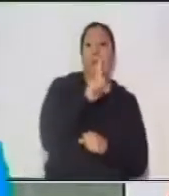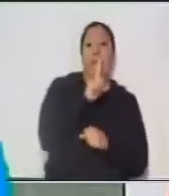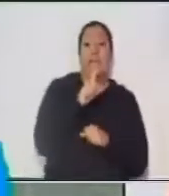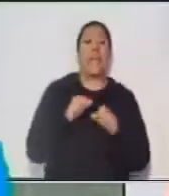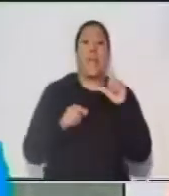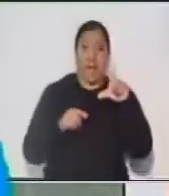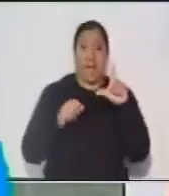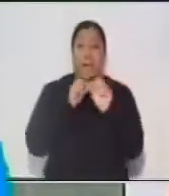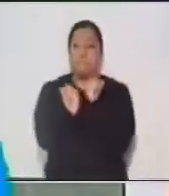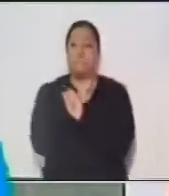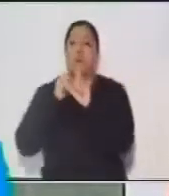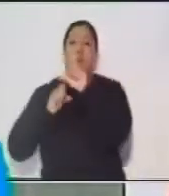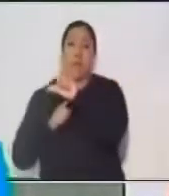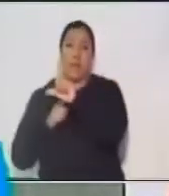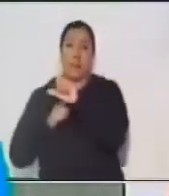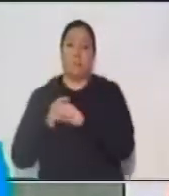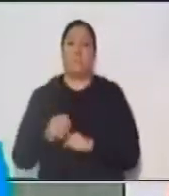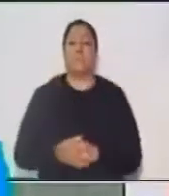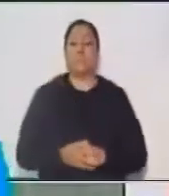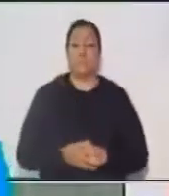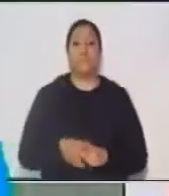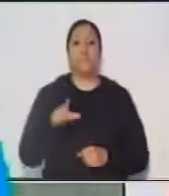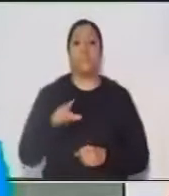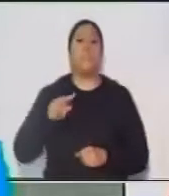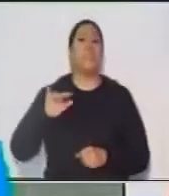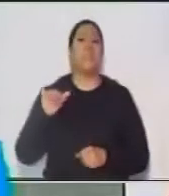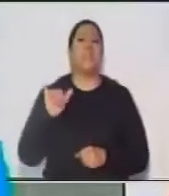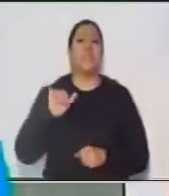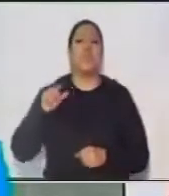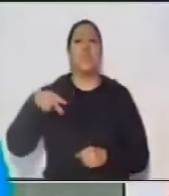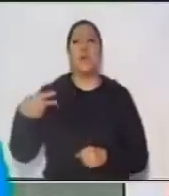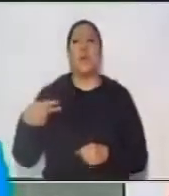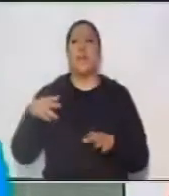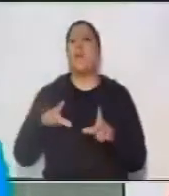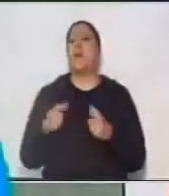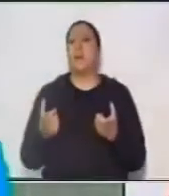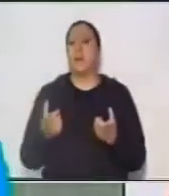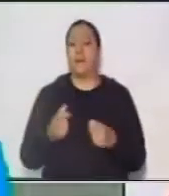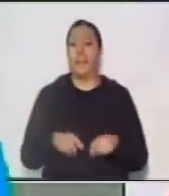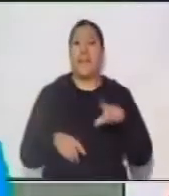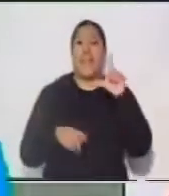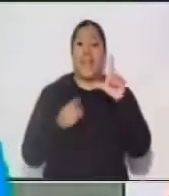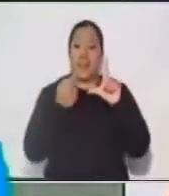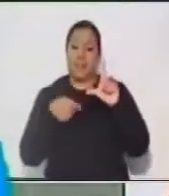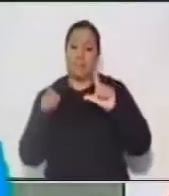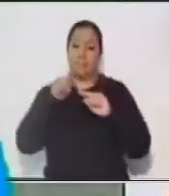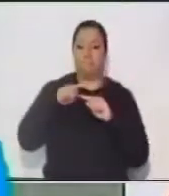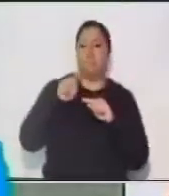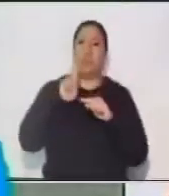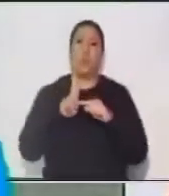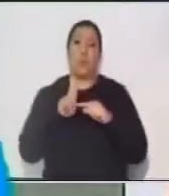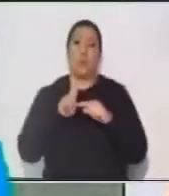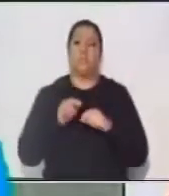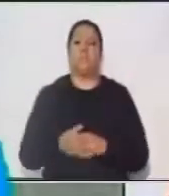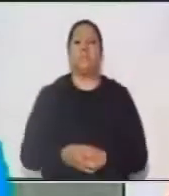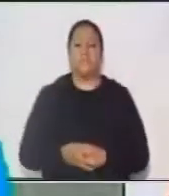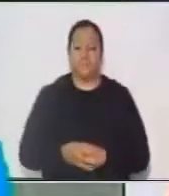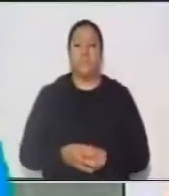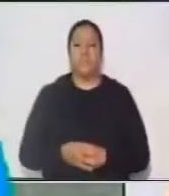L, que es igual a L al cuadrado, el lado al cuadrado. Muy bien,